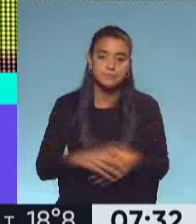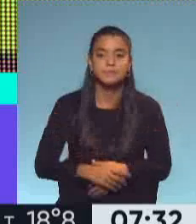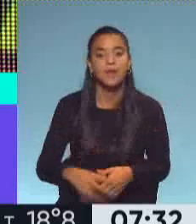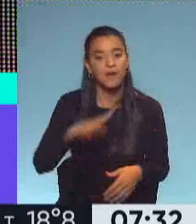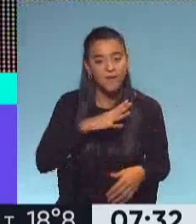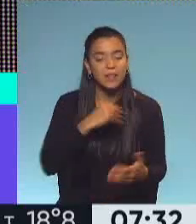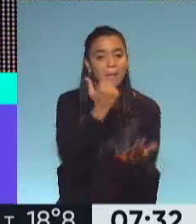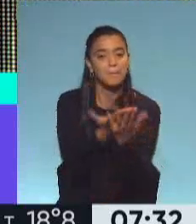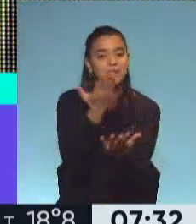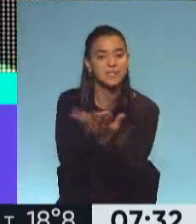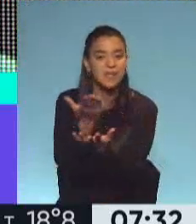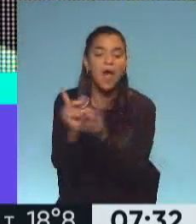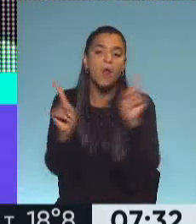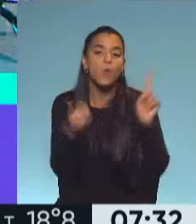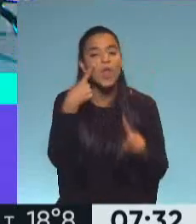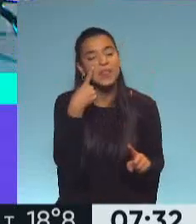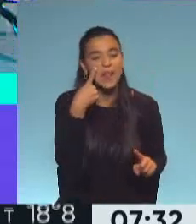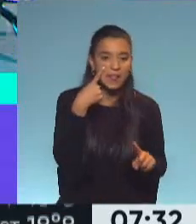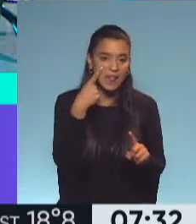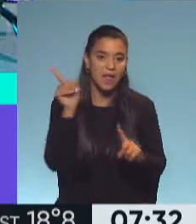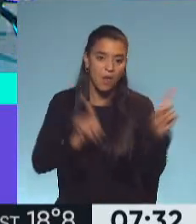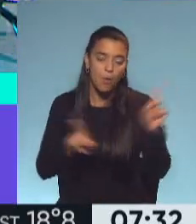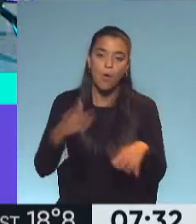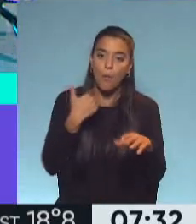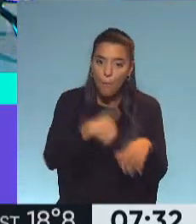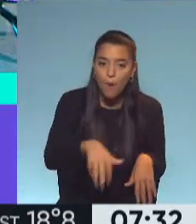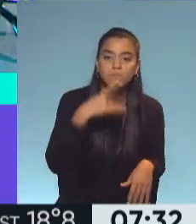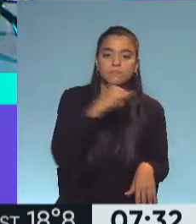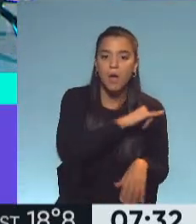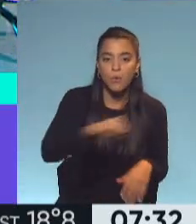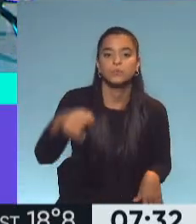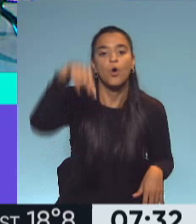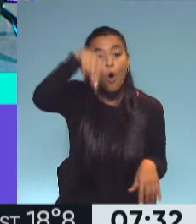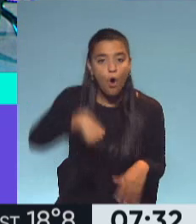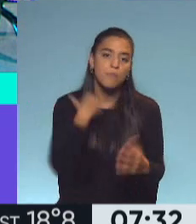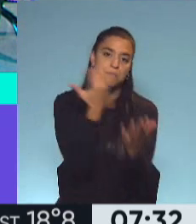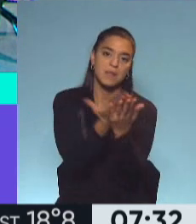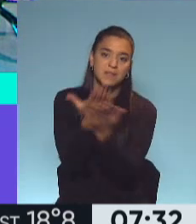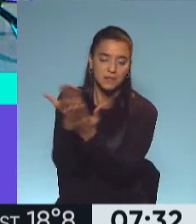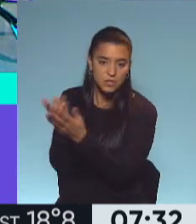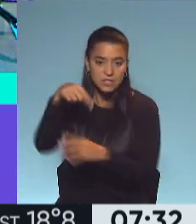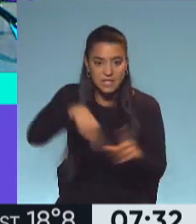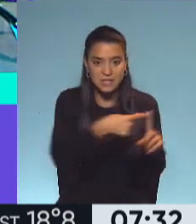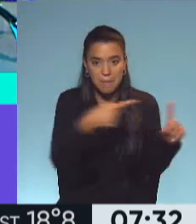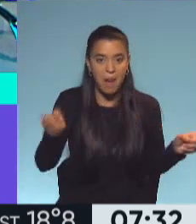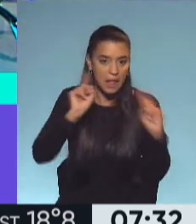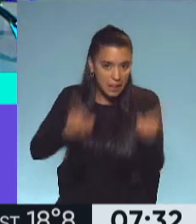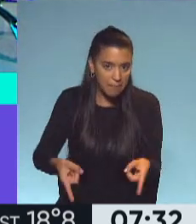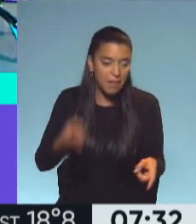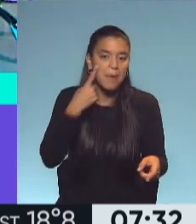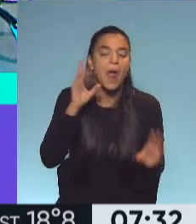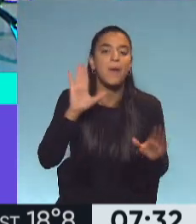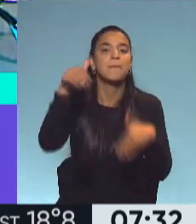faltan las presentaciones que algunos intendentes de la provincia de Buenos Aires anunciaron que van a hacer durante la jornada de hoy y durante esta semana para que